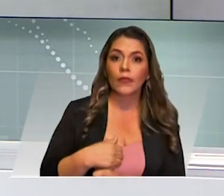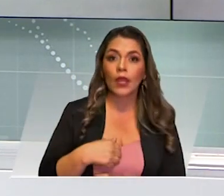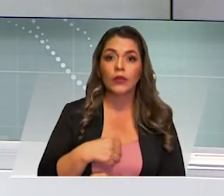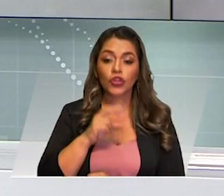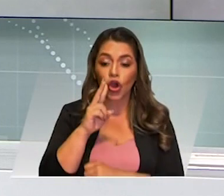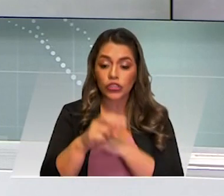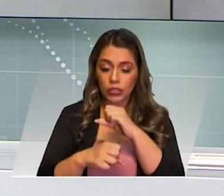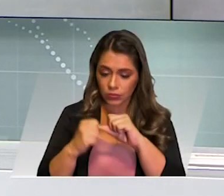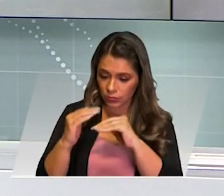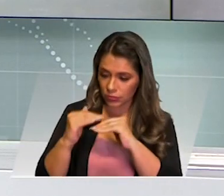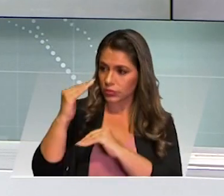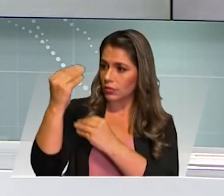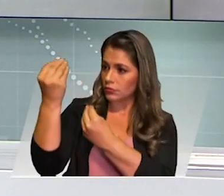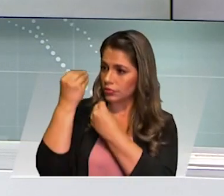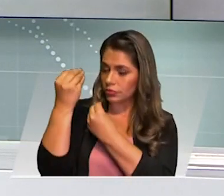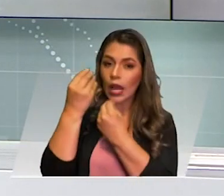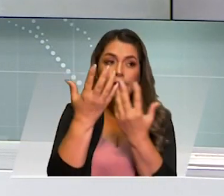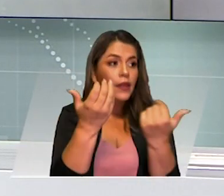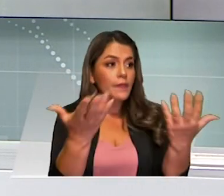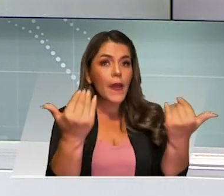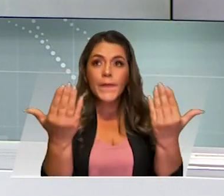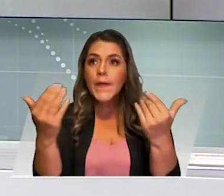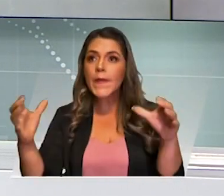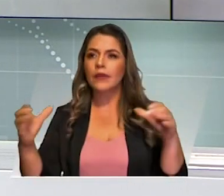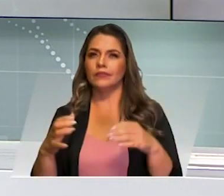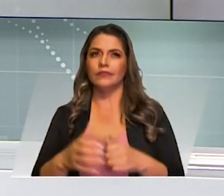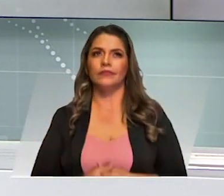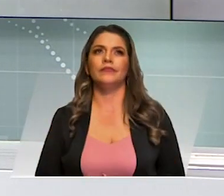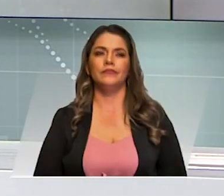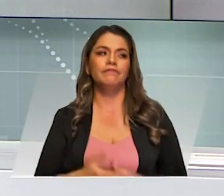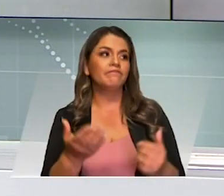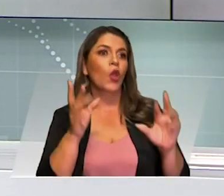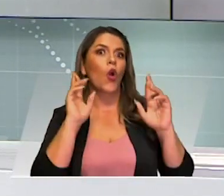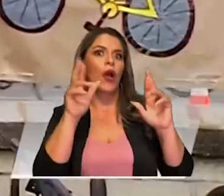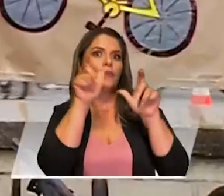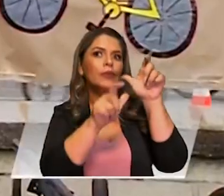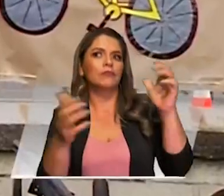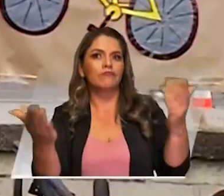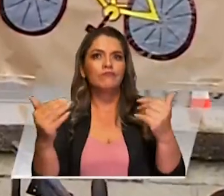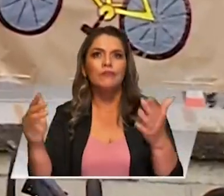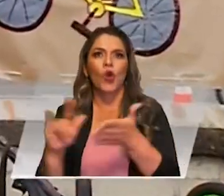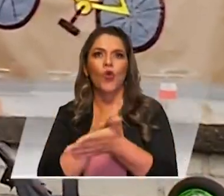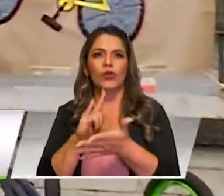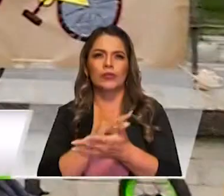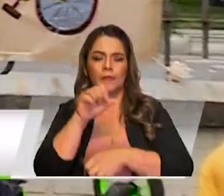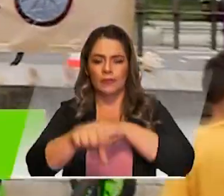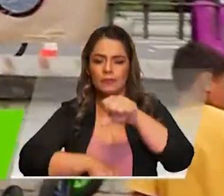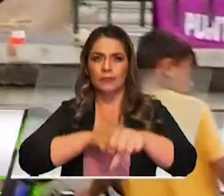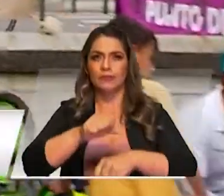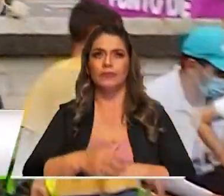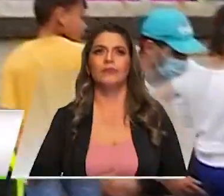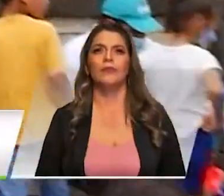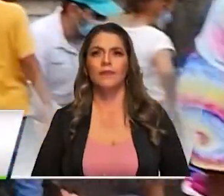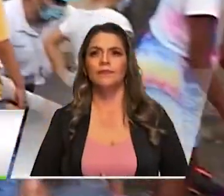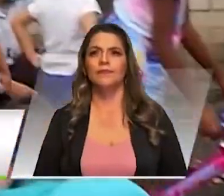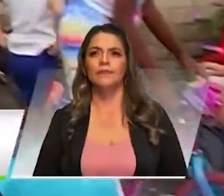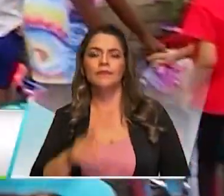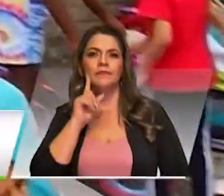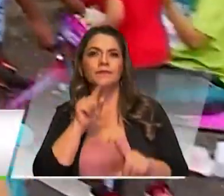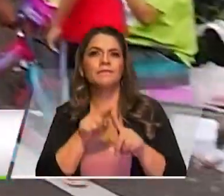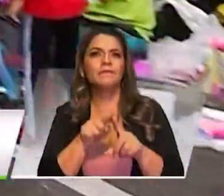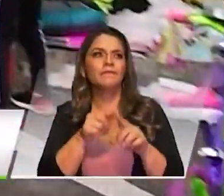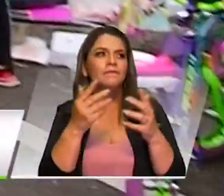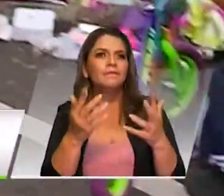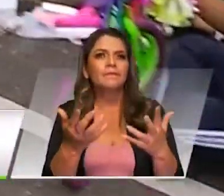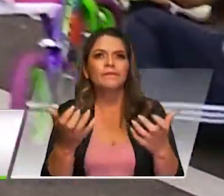idea es generar más usuarios de este transporte amigable con el medio ambiente. Con el objetivo de generar nuevos usuarios de la